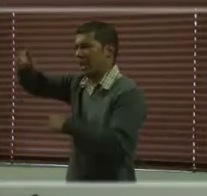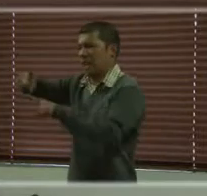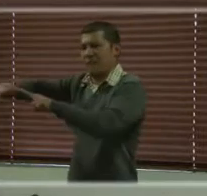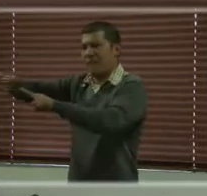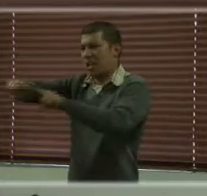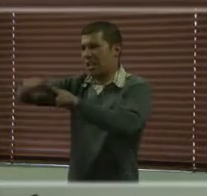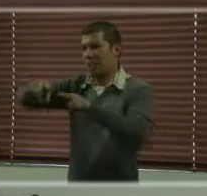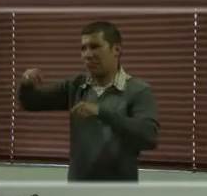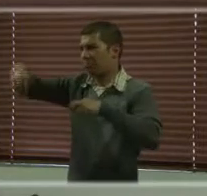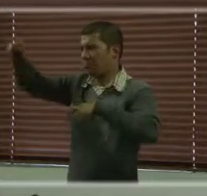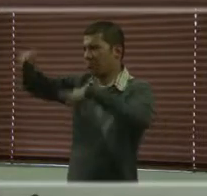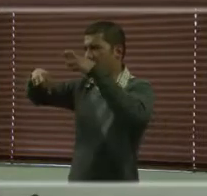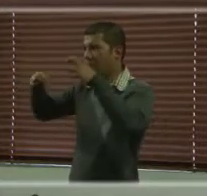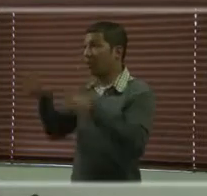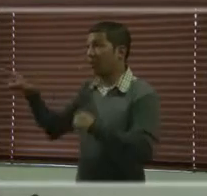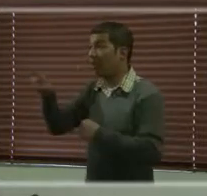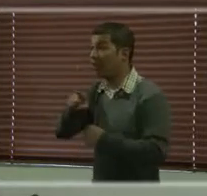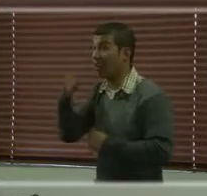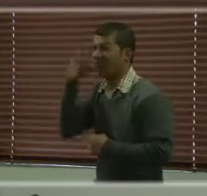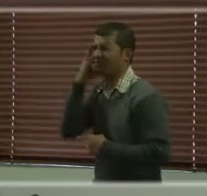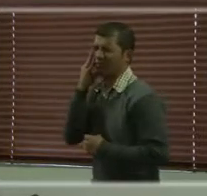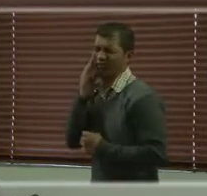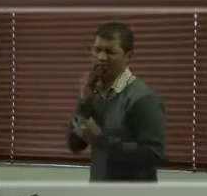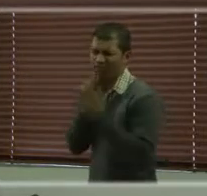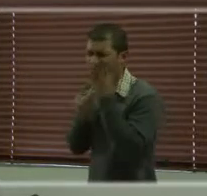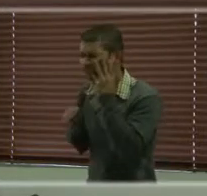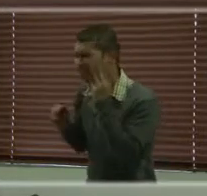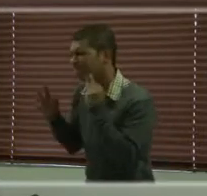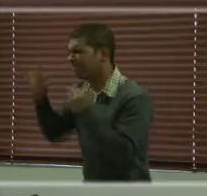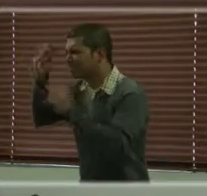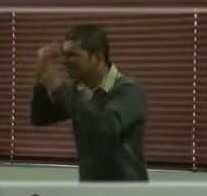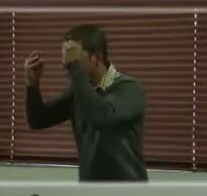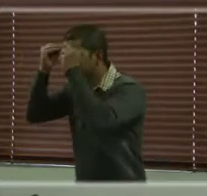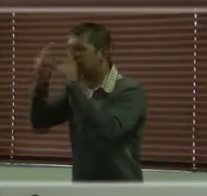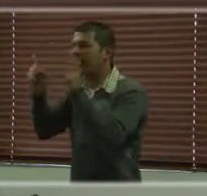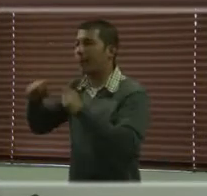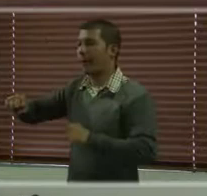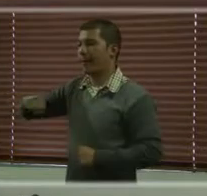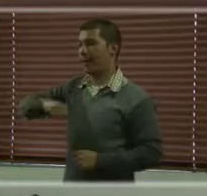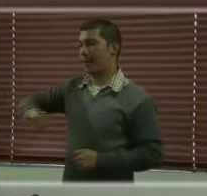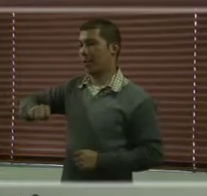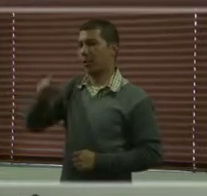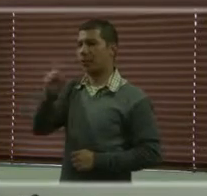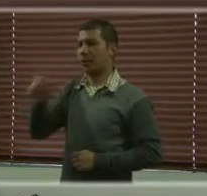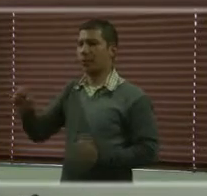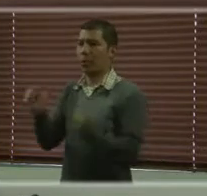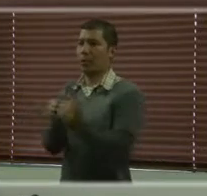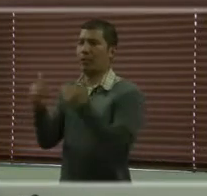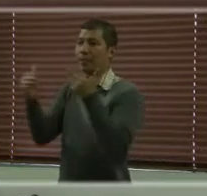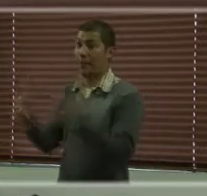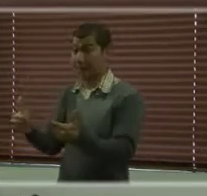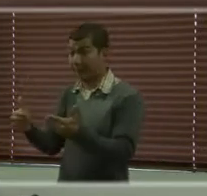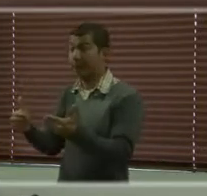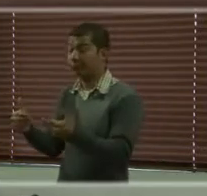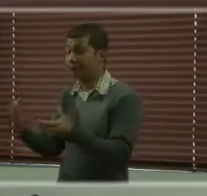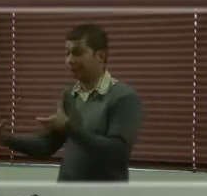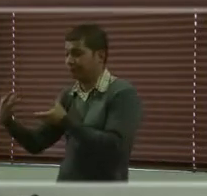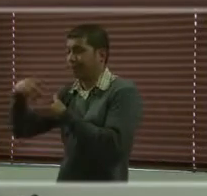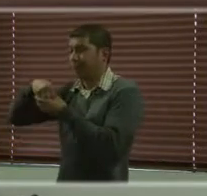todos como un bagaje acumulado de experiencia en derechos perdón de las personas con discapacidad